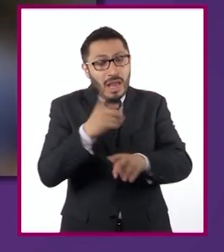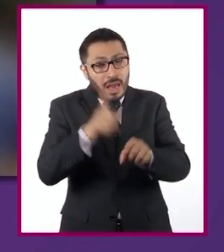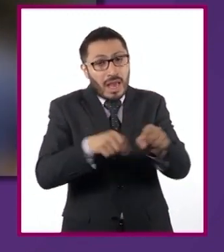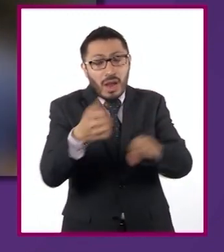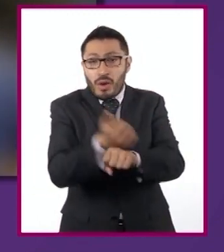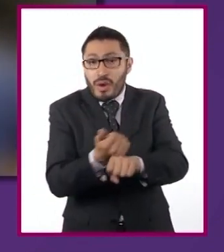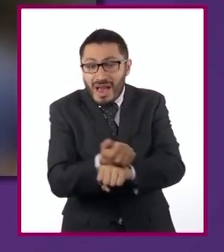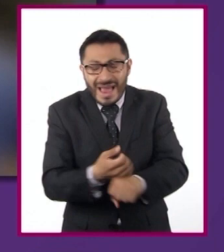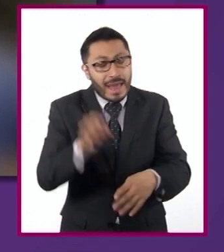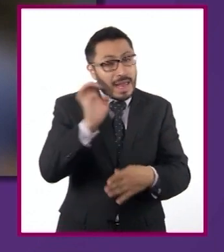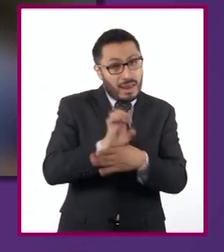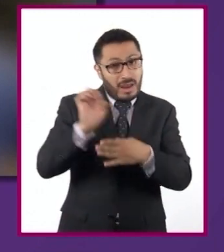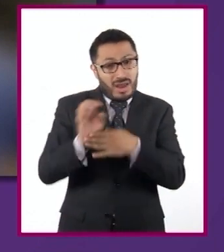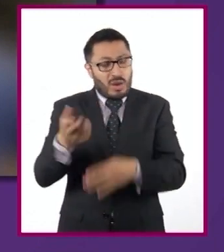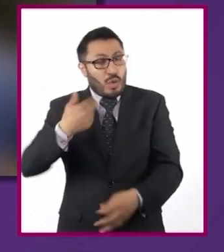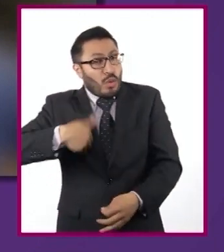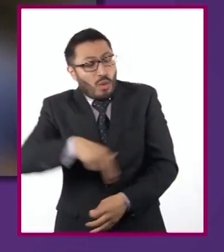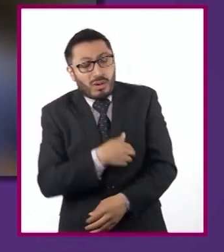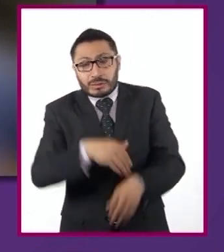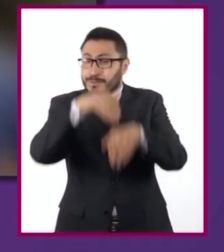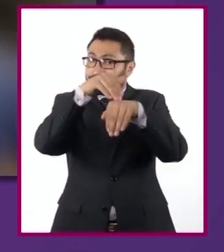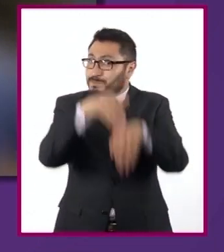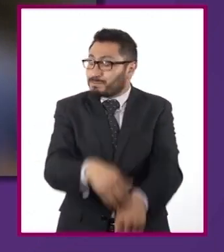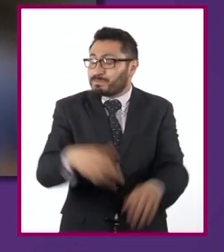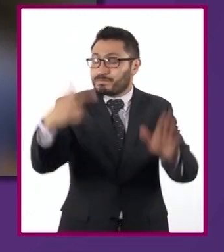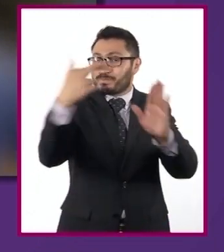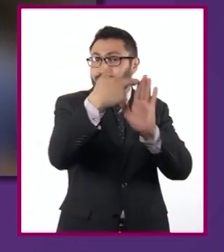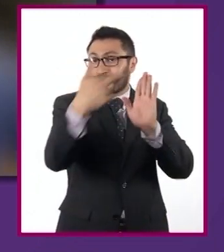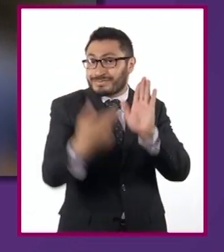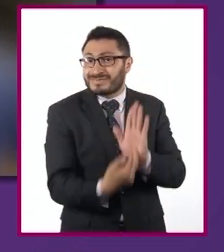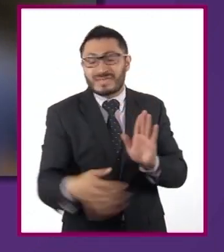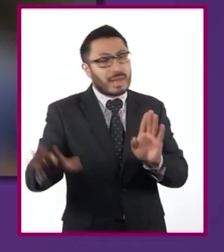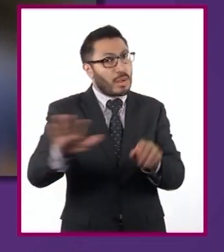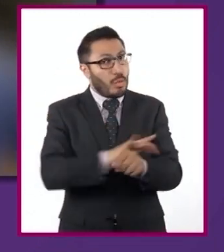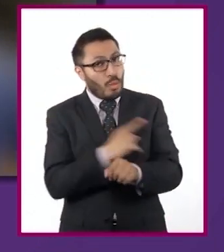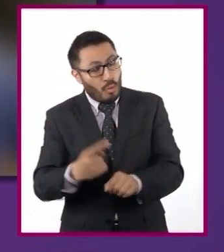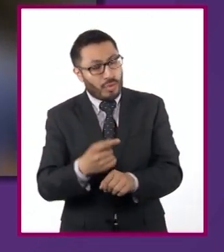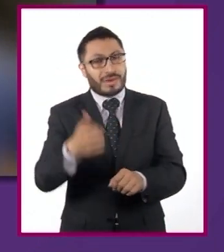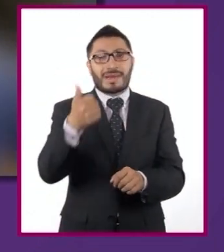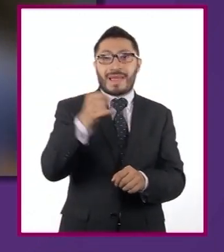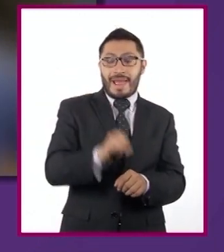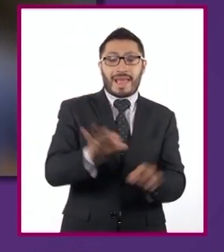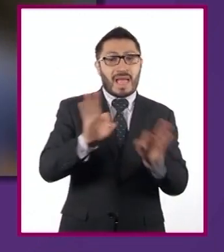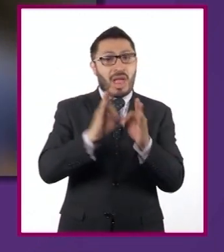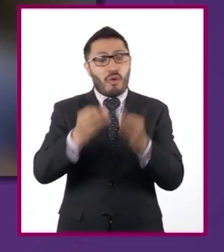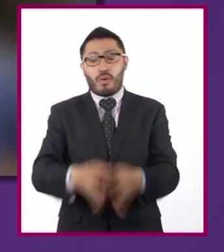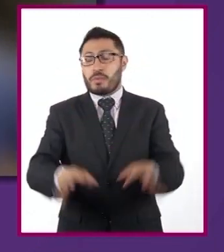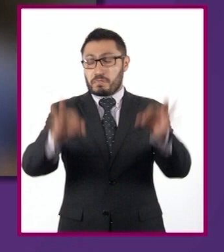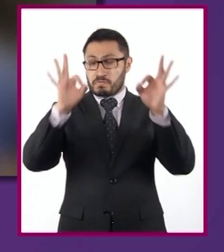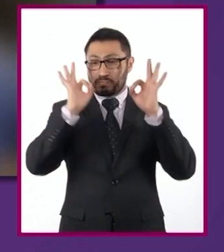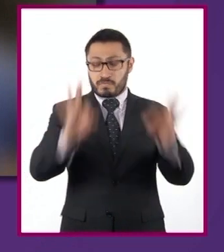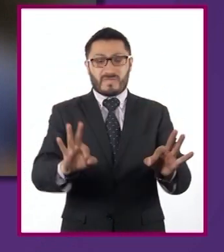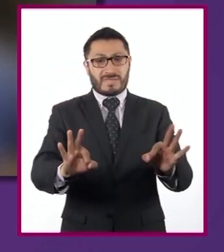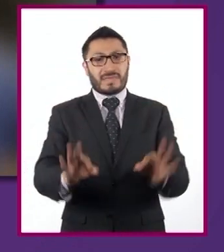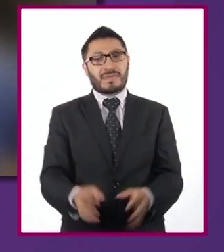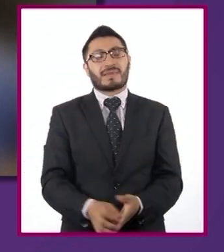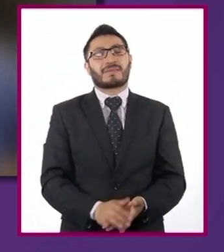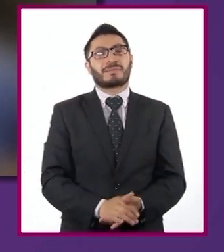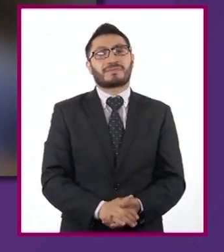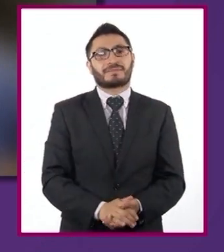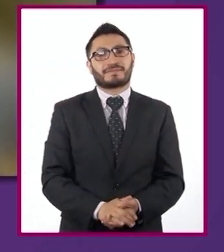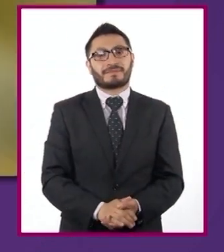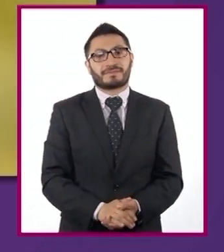como diseñador es necesario seguir estos lineamientos porque así damos consistencia al discurso de la